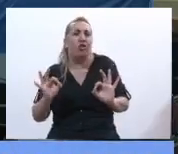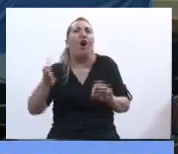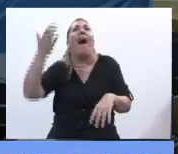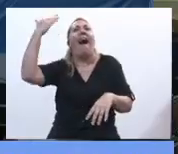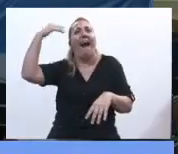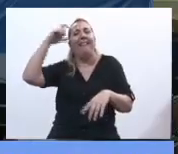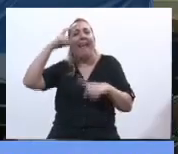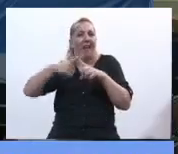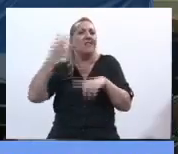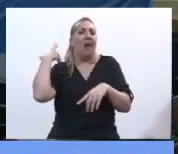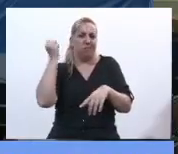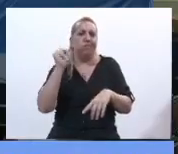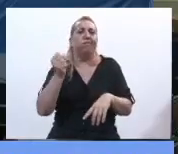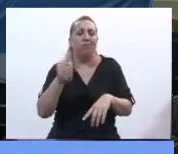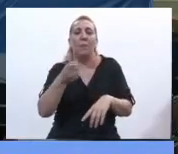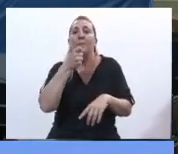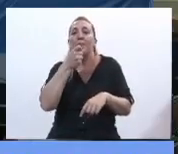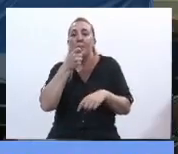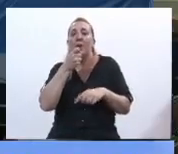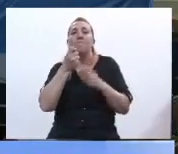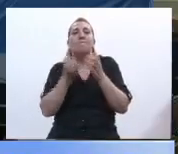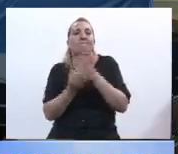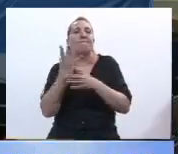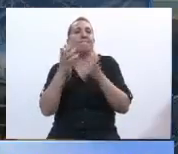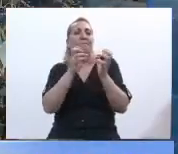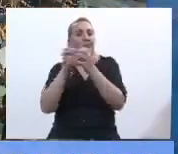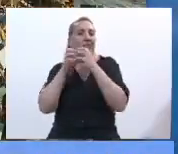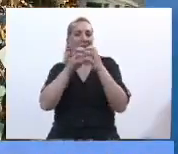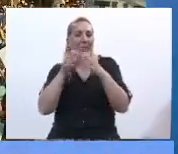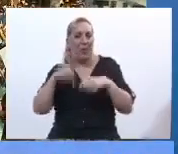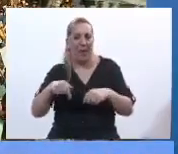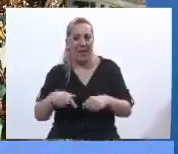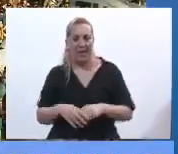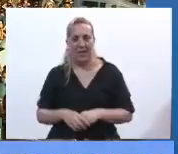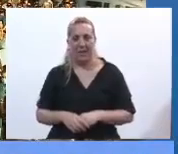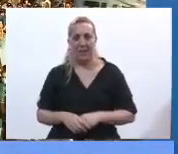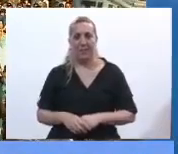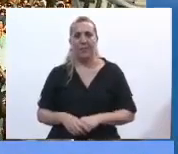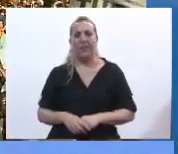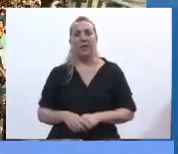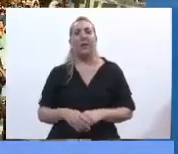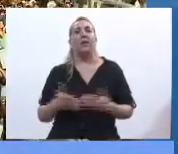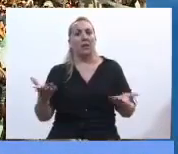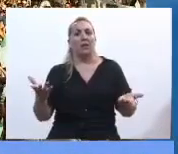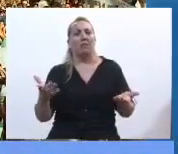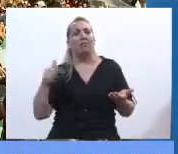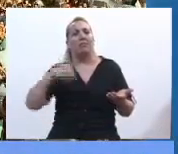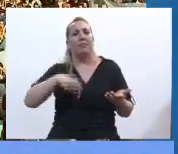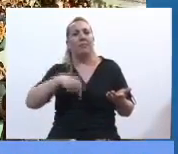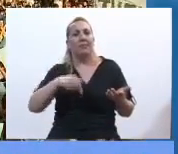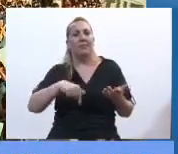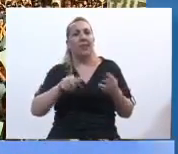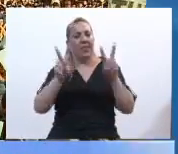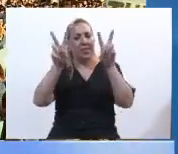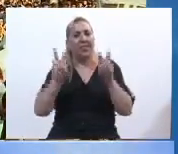antecedente en la habilitación de este debate que hizo el gobierno anterior. O sea que flaco favor le haríamos a esta causa